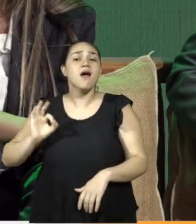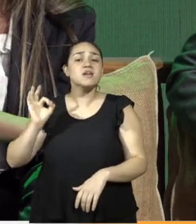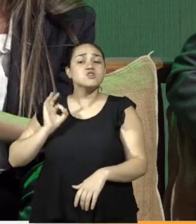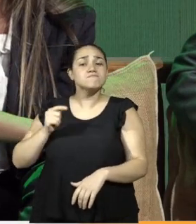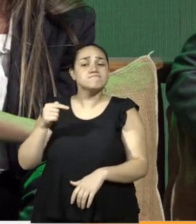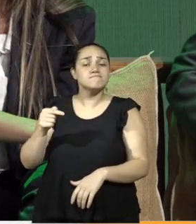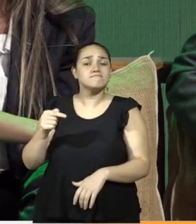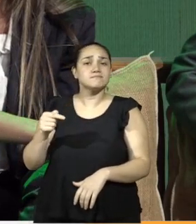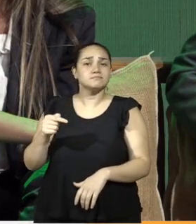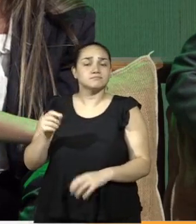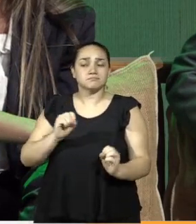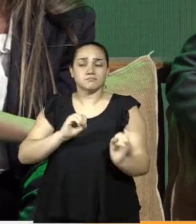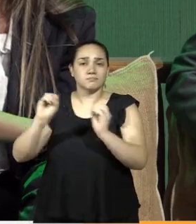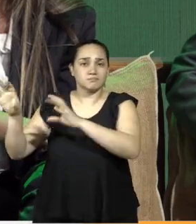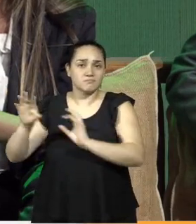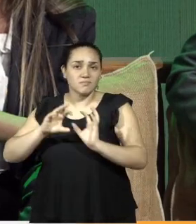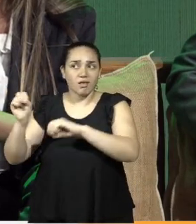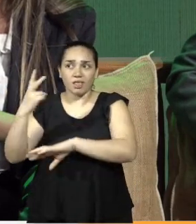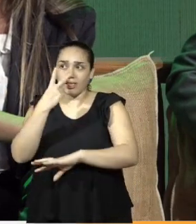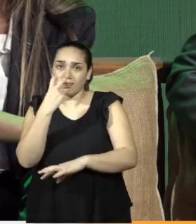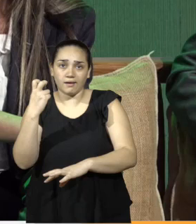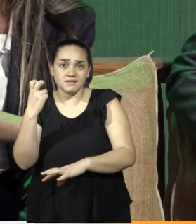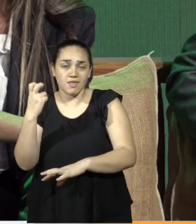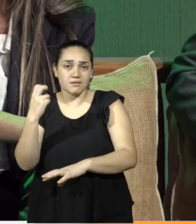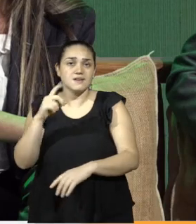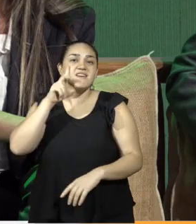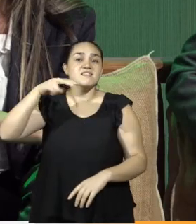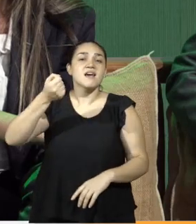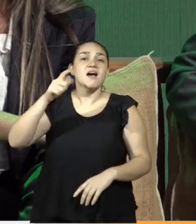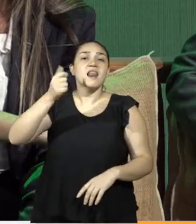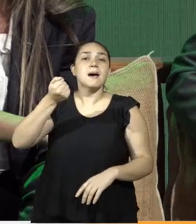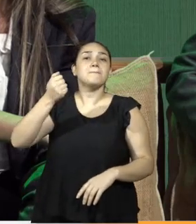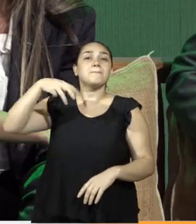se transmita inalámbricamente la electricidad, pero en este momento para poder